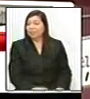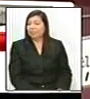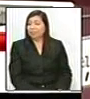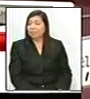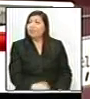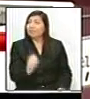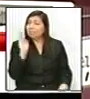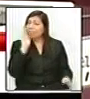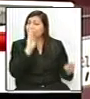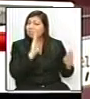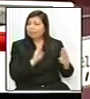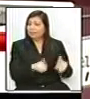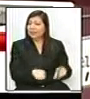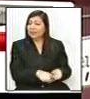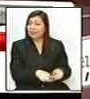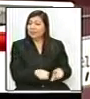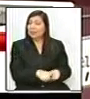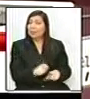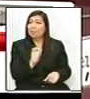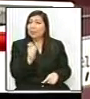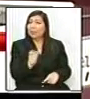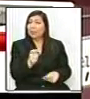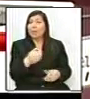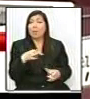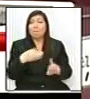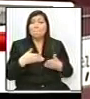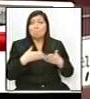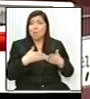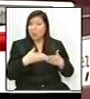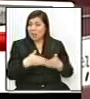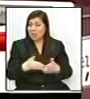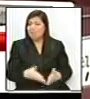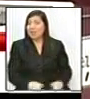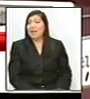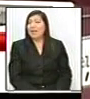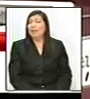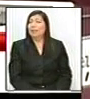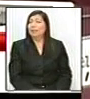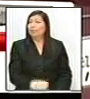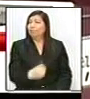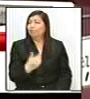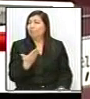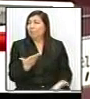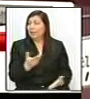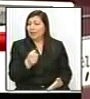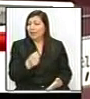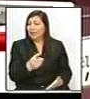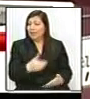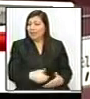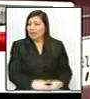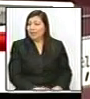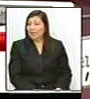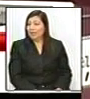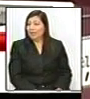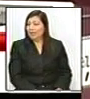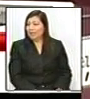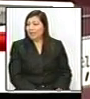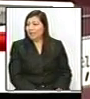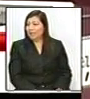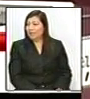una preocupación también por los ciudadanos de Pucallpa. Hay un funcionario de